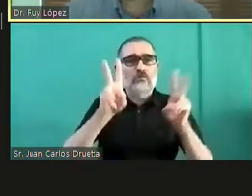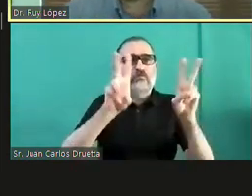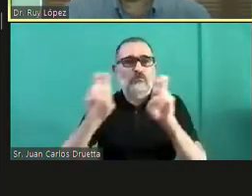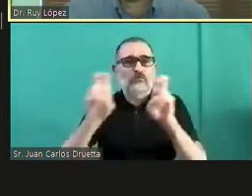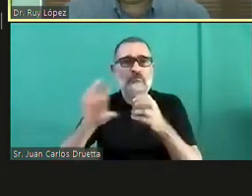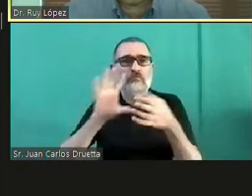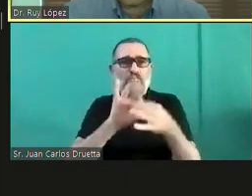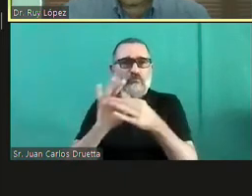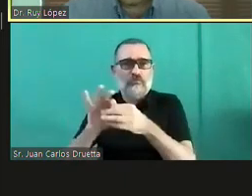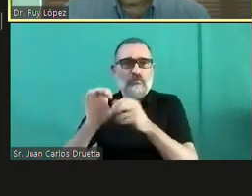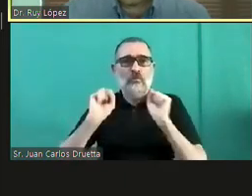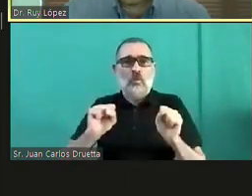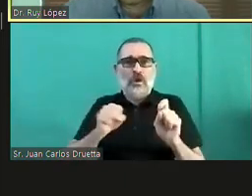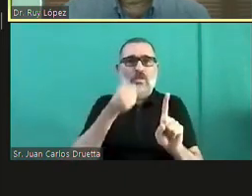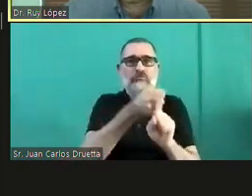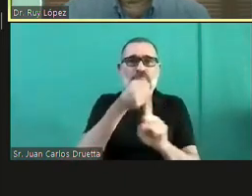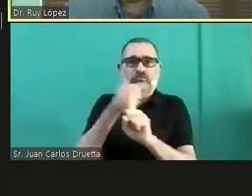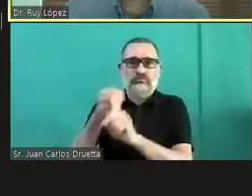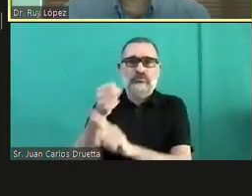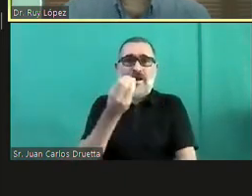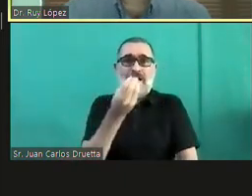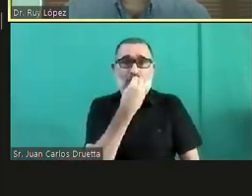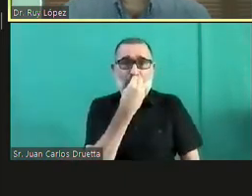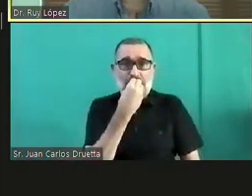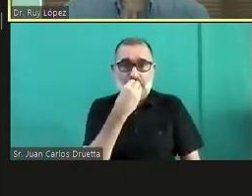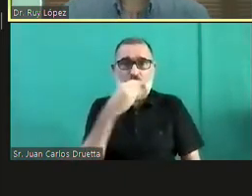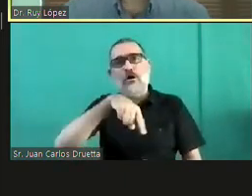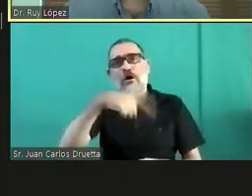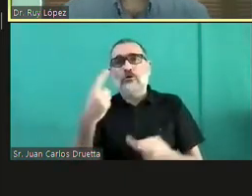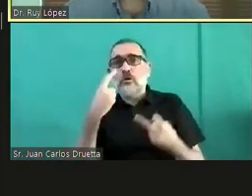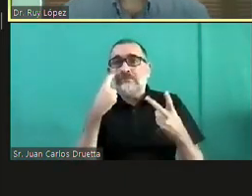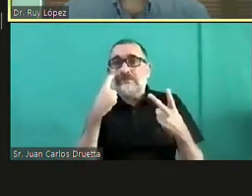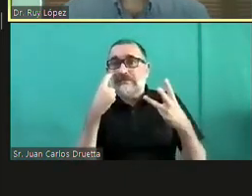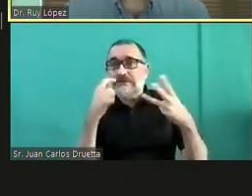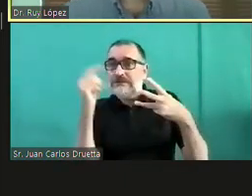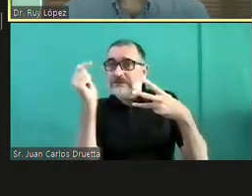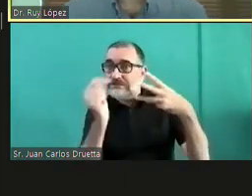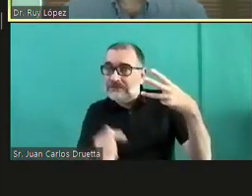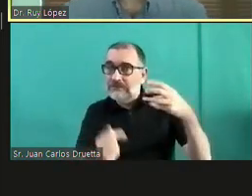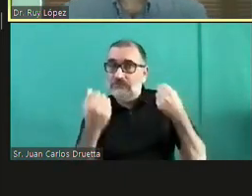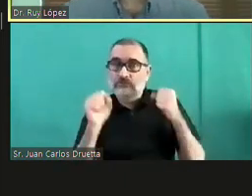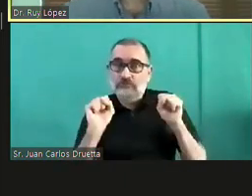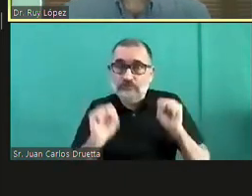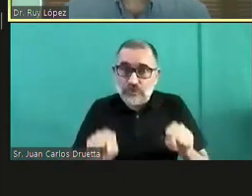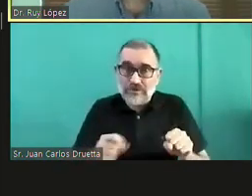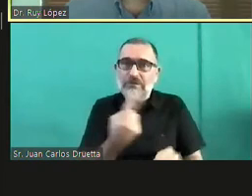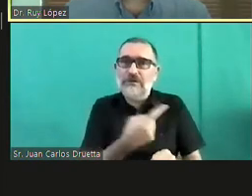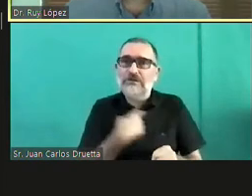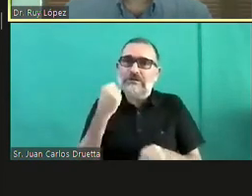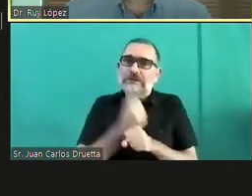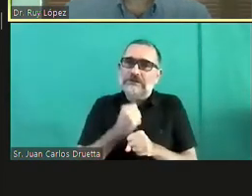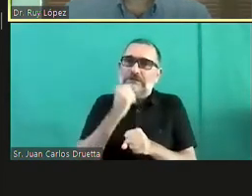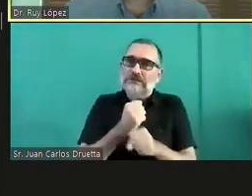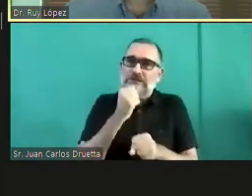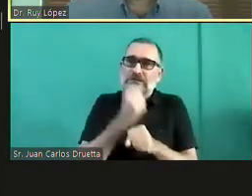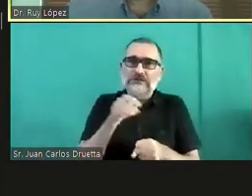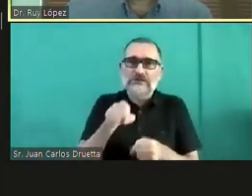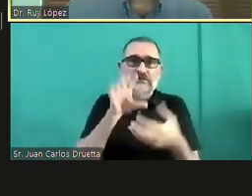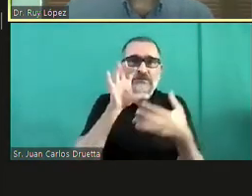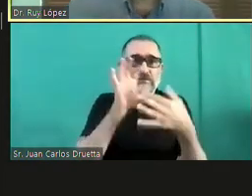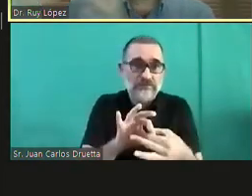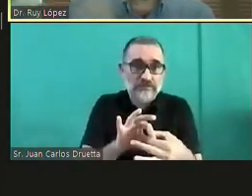pública donde pudieron identificar y estimar que 7 por ciento de todas las muertes se atribuían a bebidas azucaradas